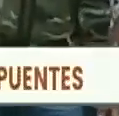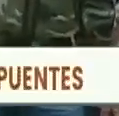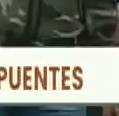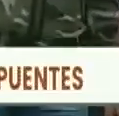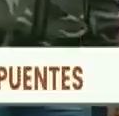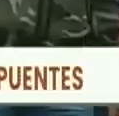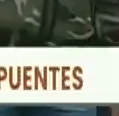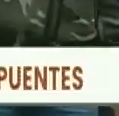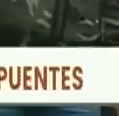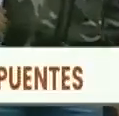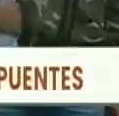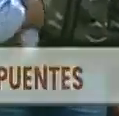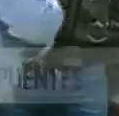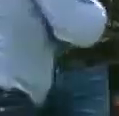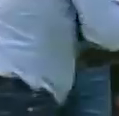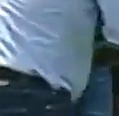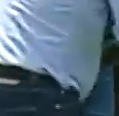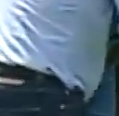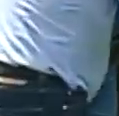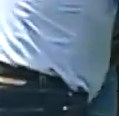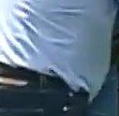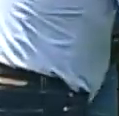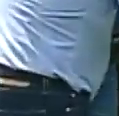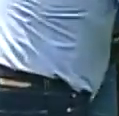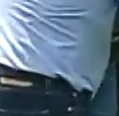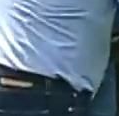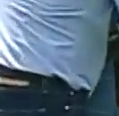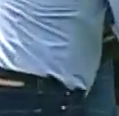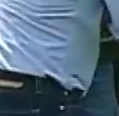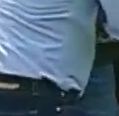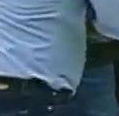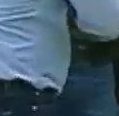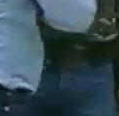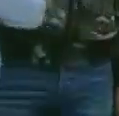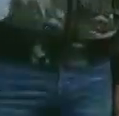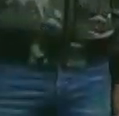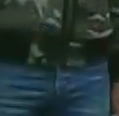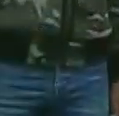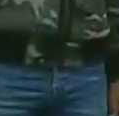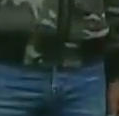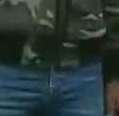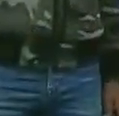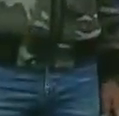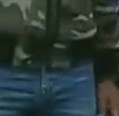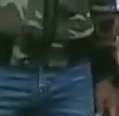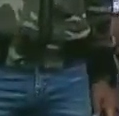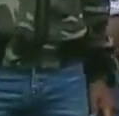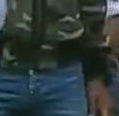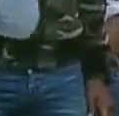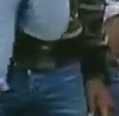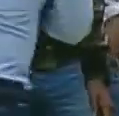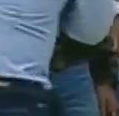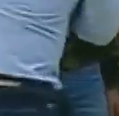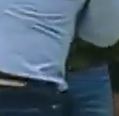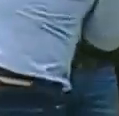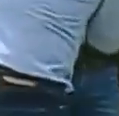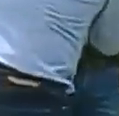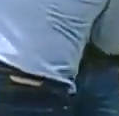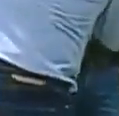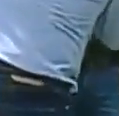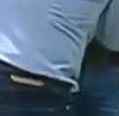americana. Así que 4 años después, hermanos y hermanas, lo que tenemos que decir es ratificar el compromiso de